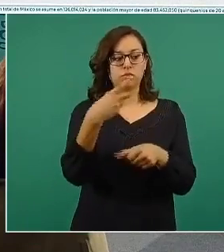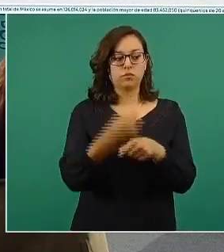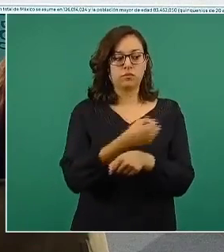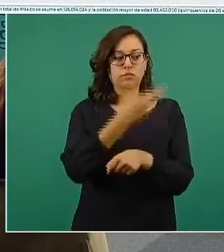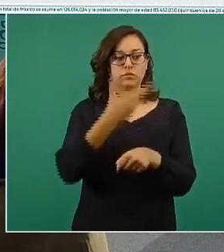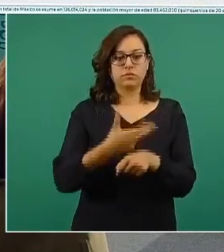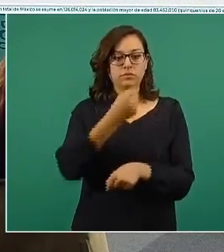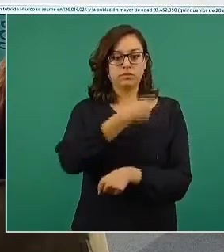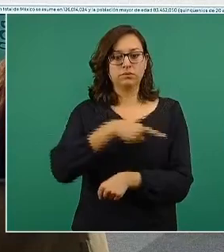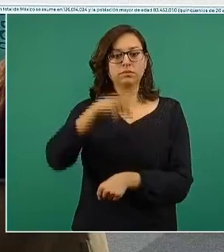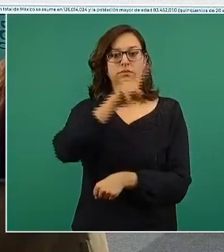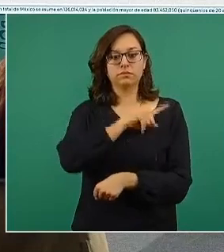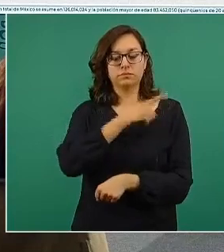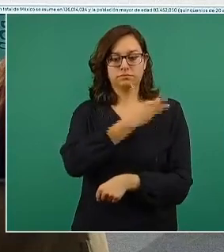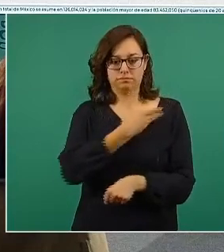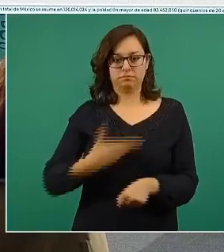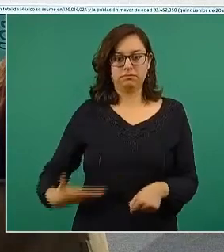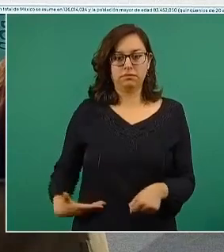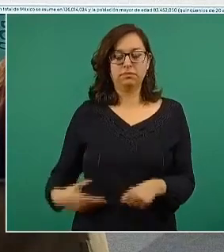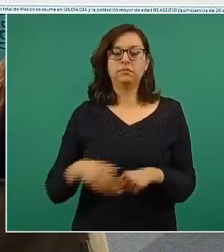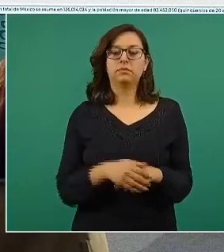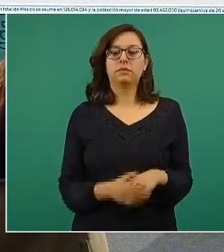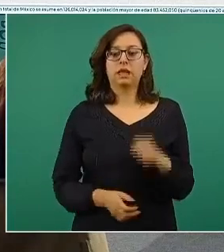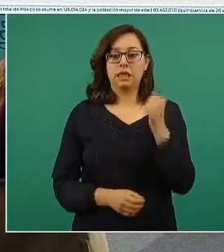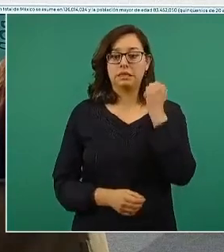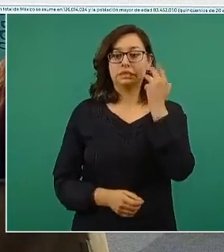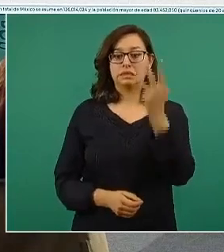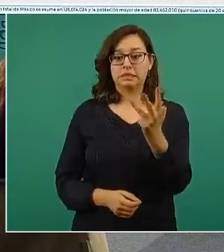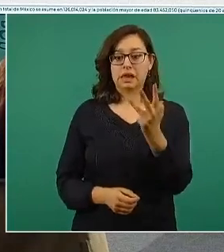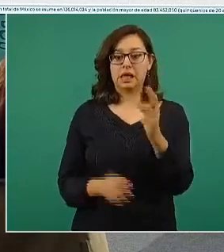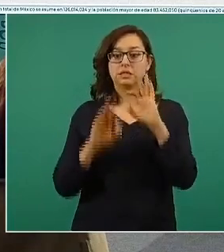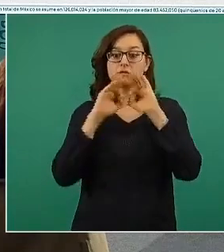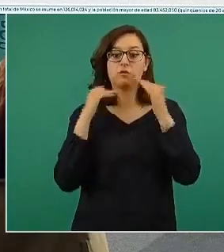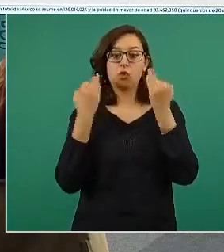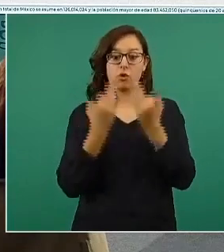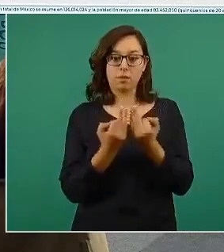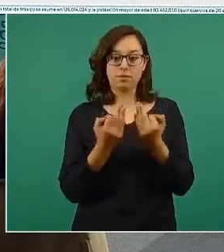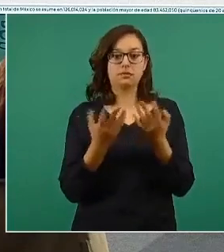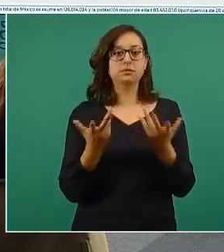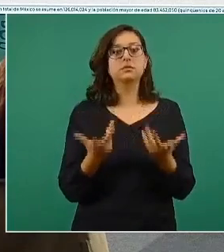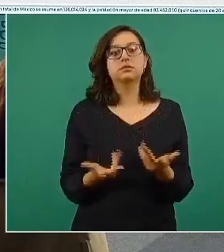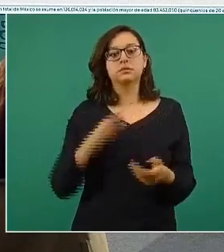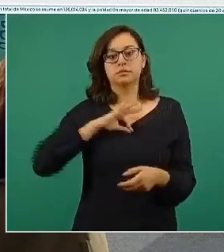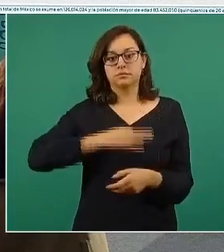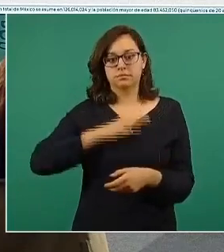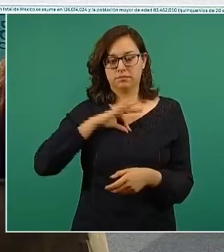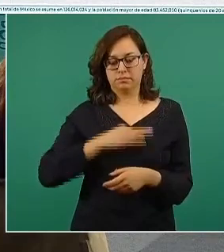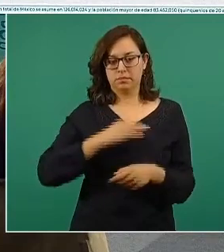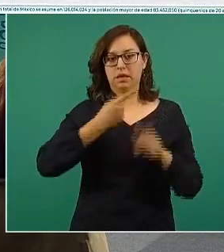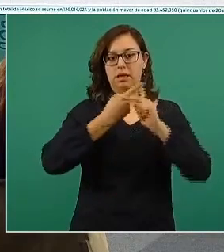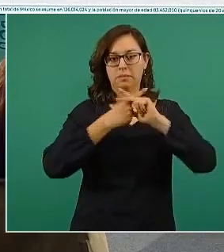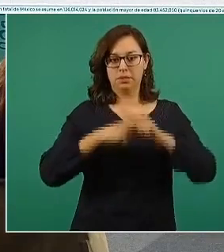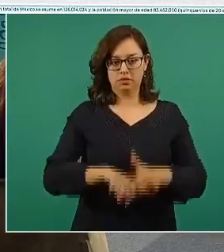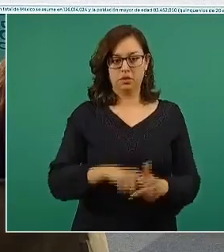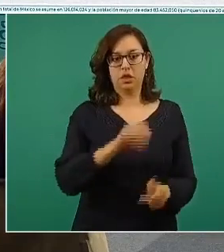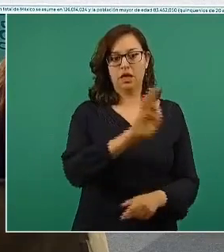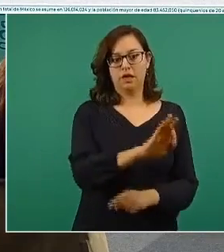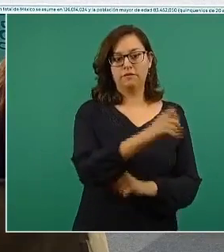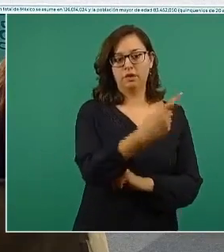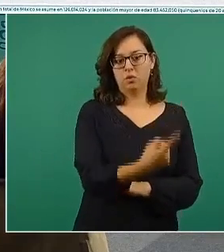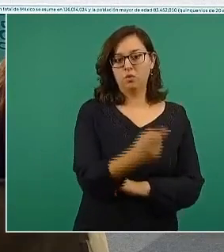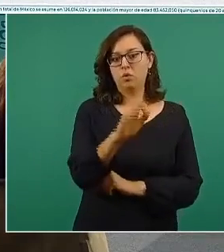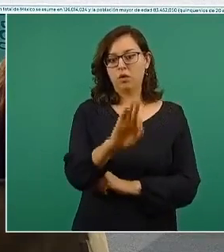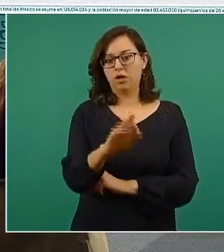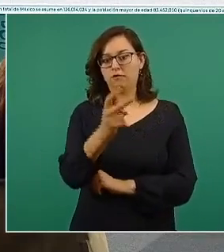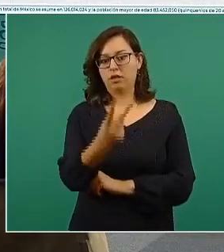Salud, los 3 escenarios y por lo tanto las 3 fases de respuestas que se tendrían que dar en un momento